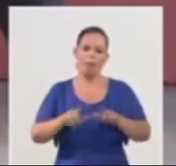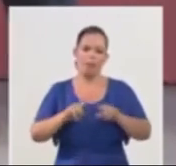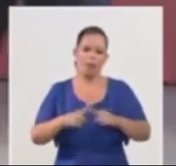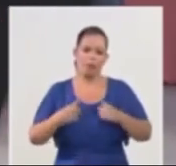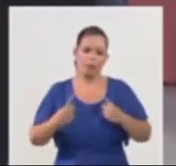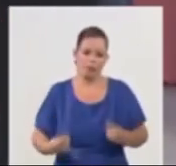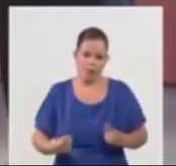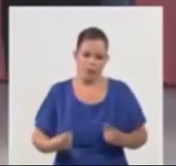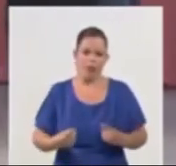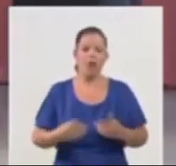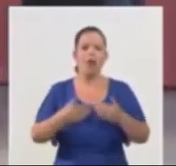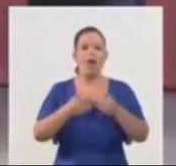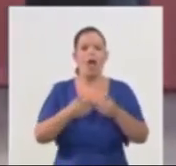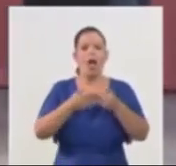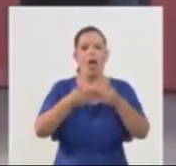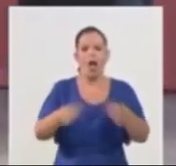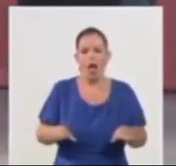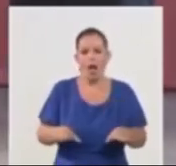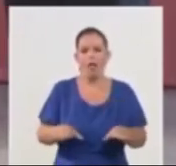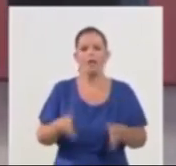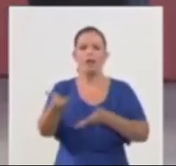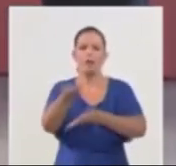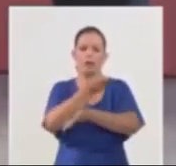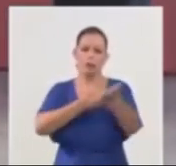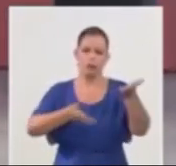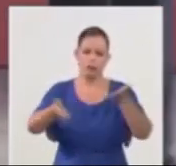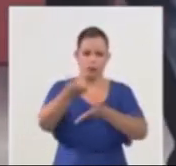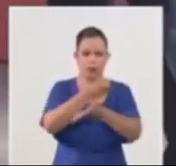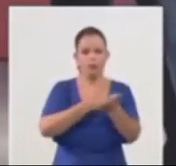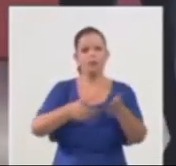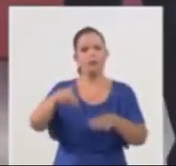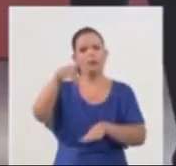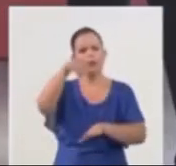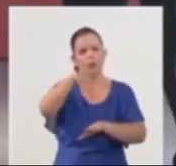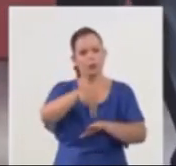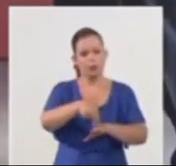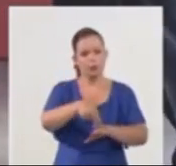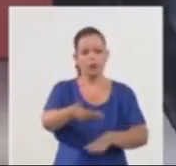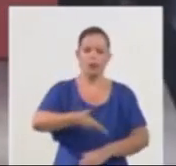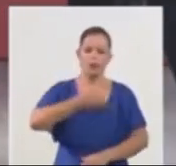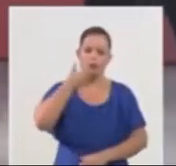interesado en asistir. Para Noticias 12, Gabriela Solórzano.